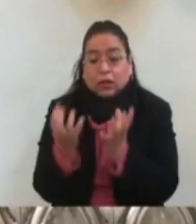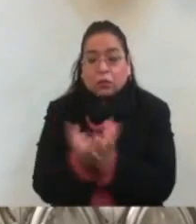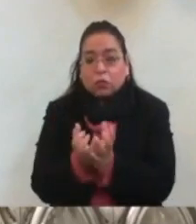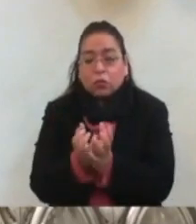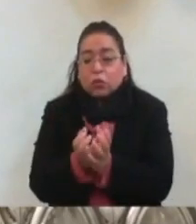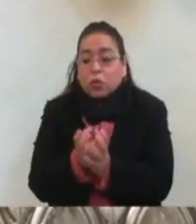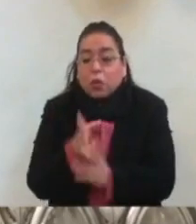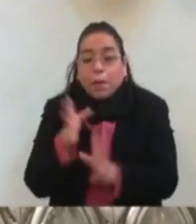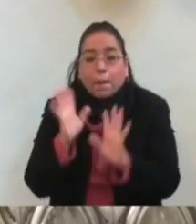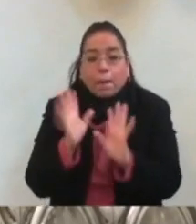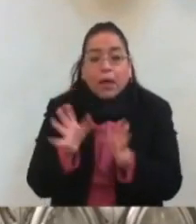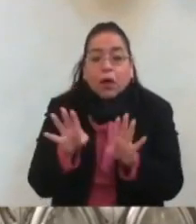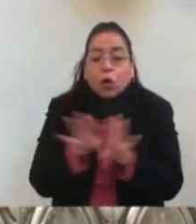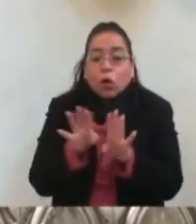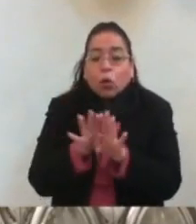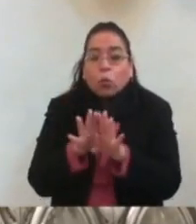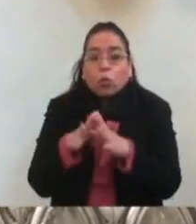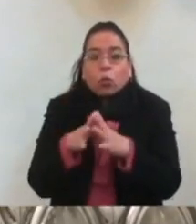problemas